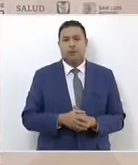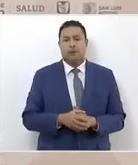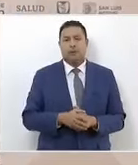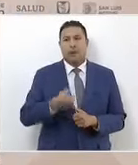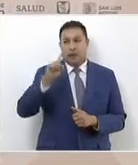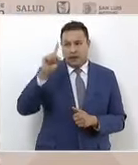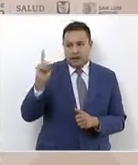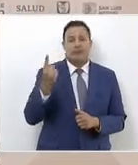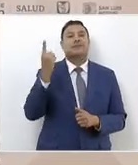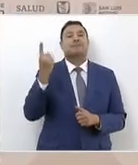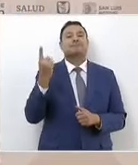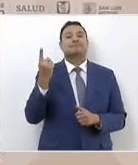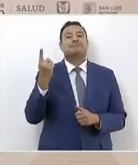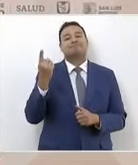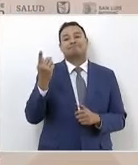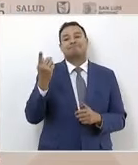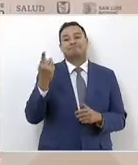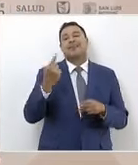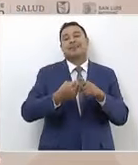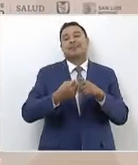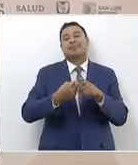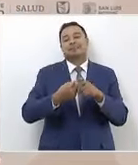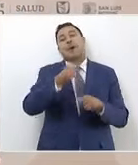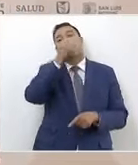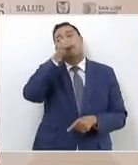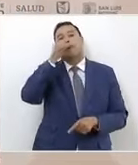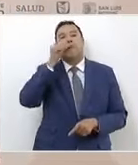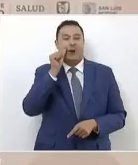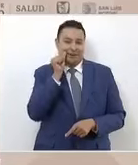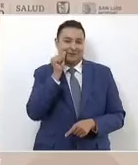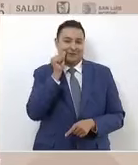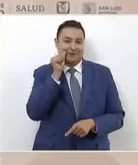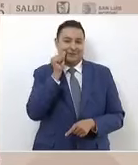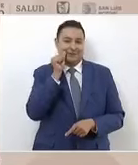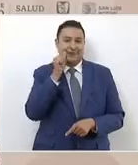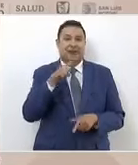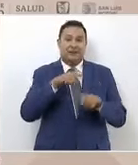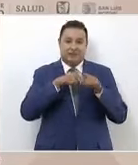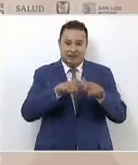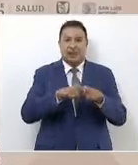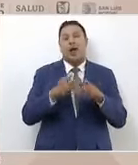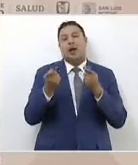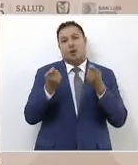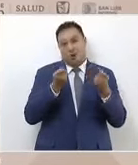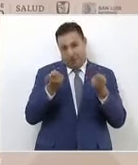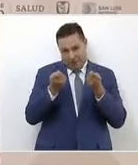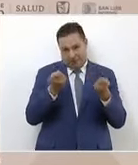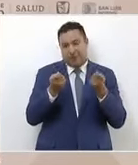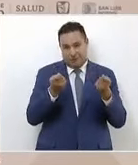es Benito Juárez, que todavía gobierna con su ejemplo.